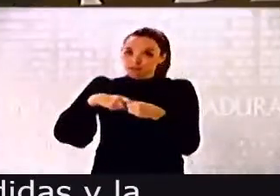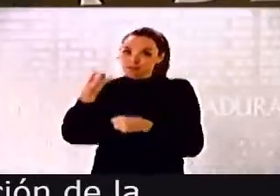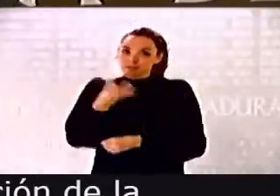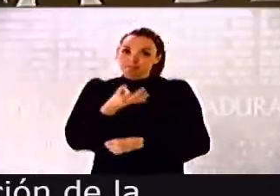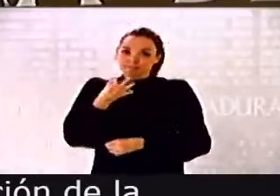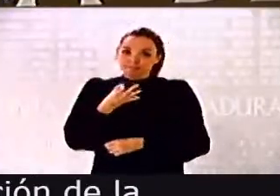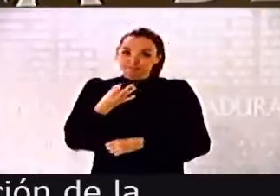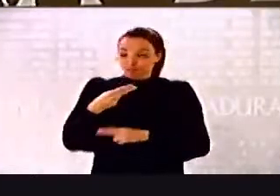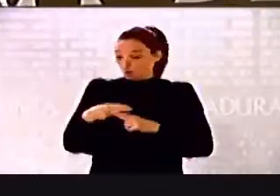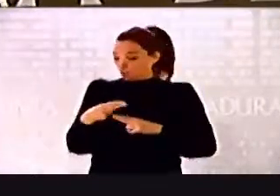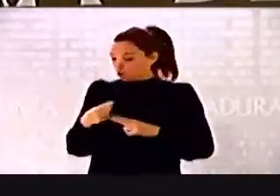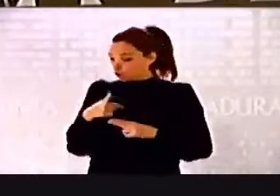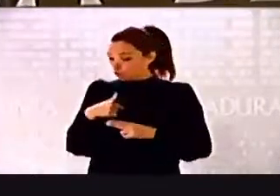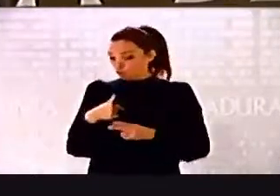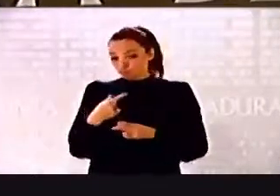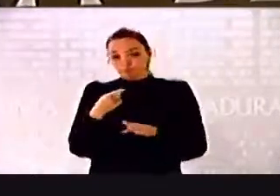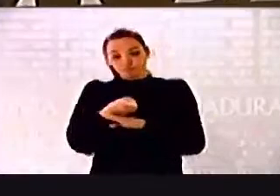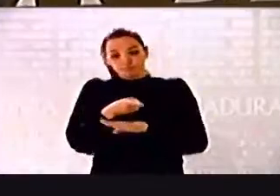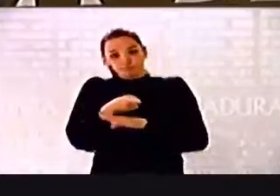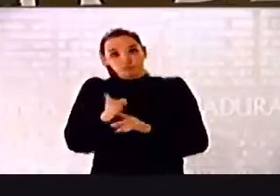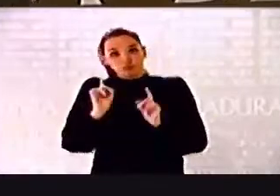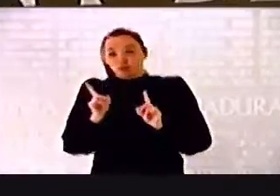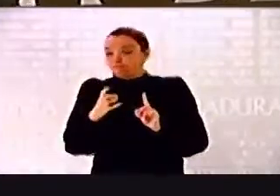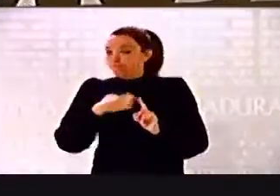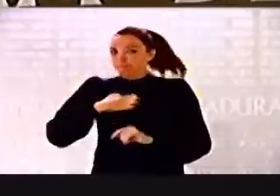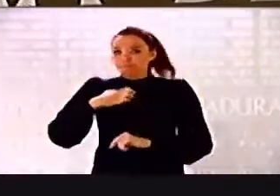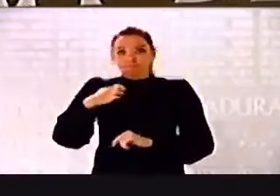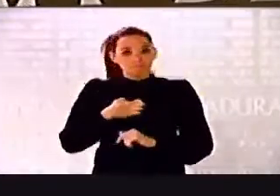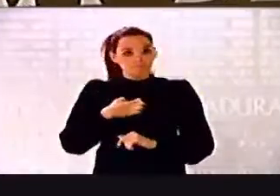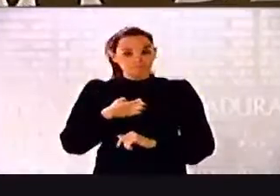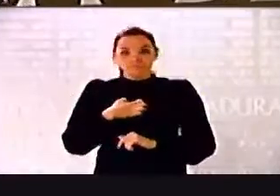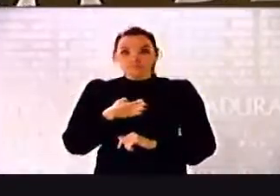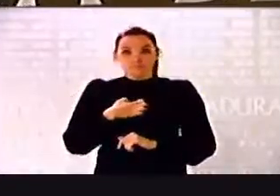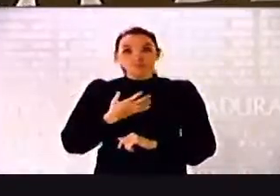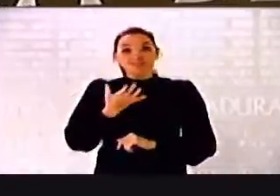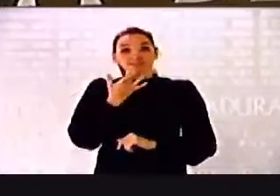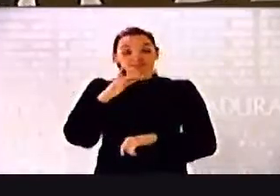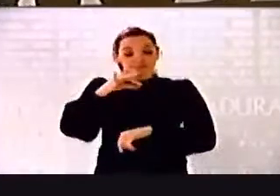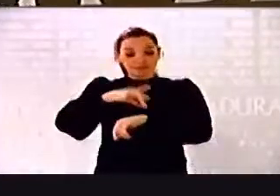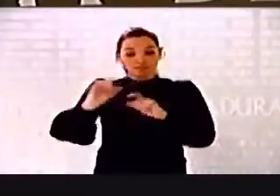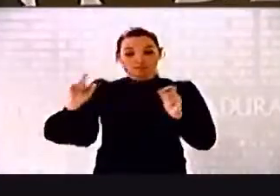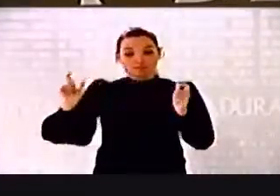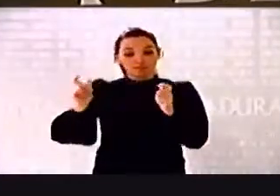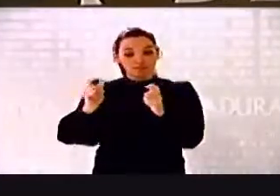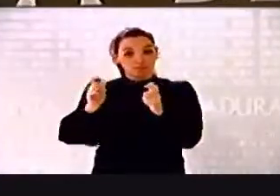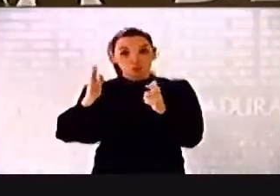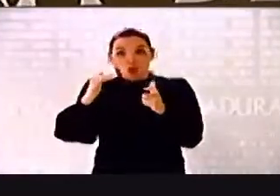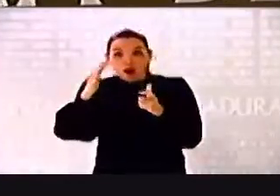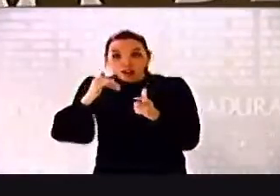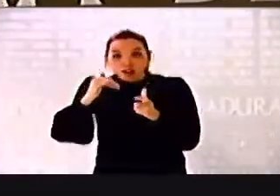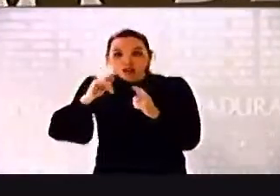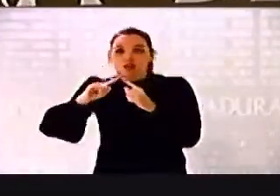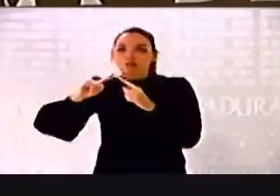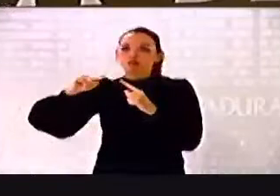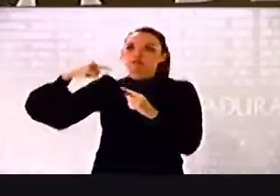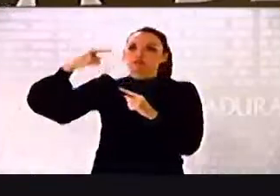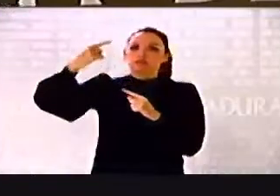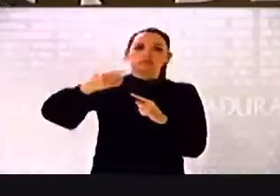Nosotros solos no podemos. Y de no bajar la incidencia, las consecuencias